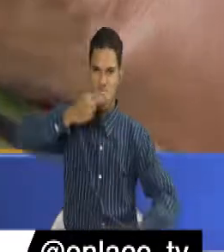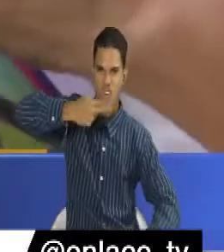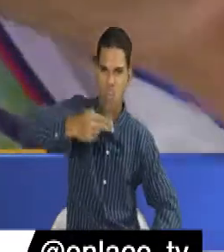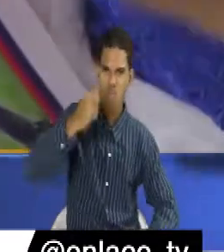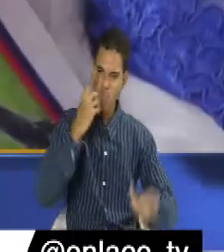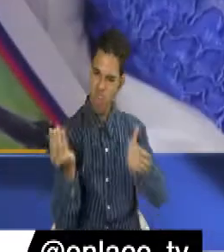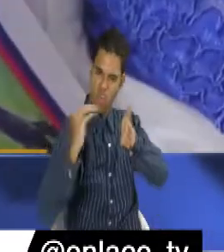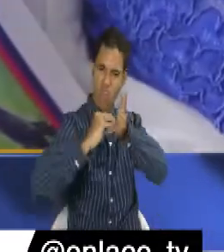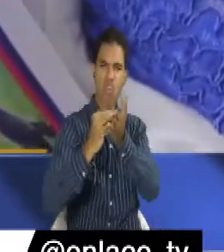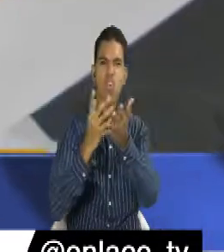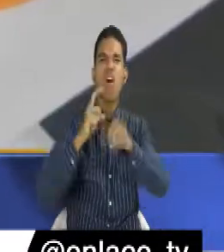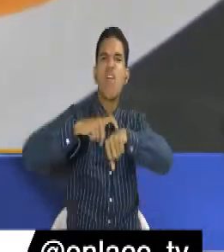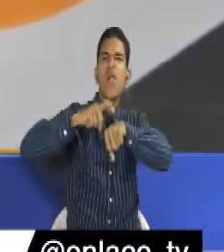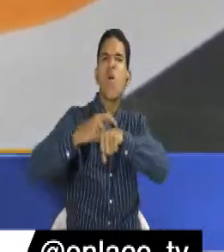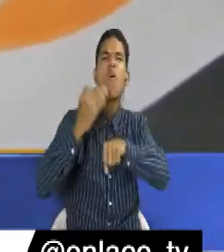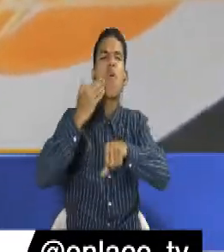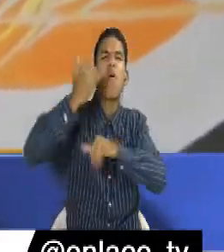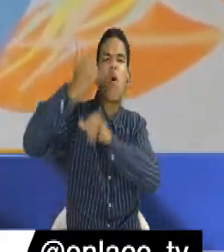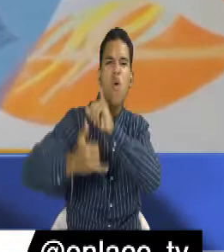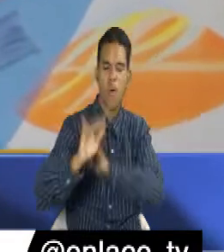tiempo para hacerlo.